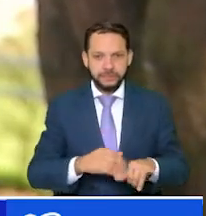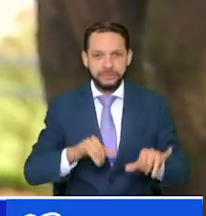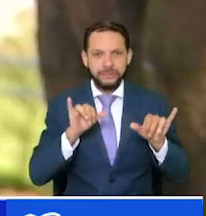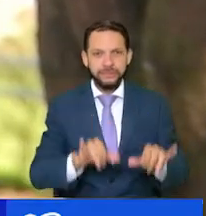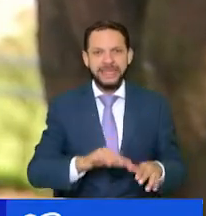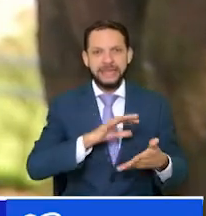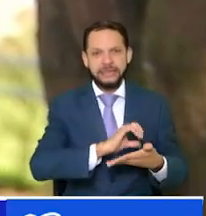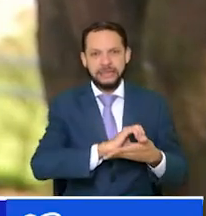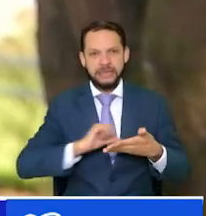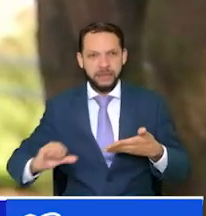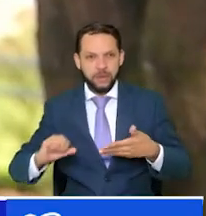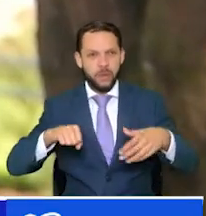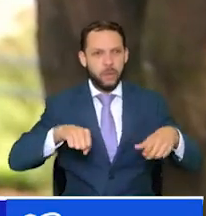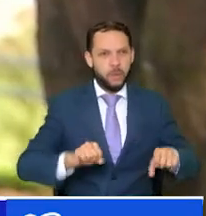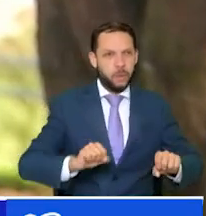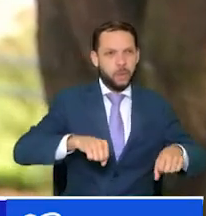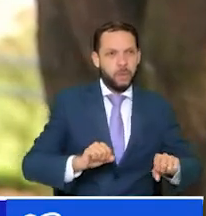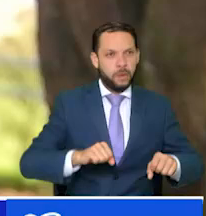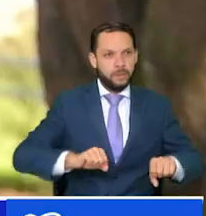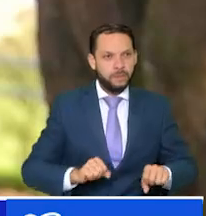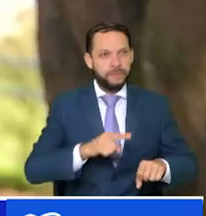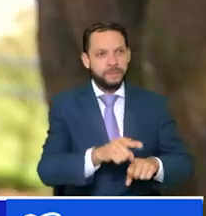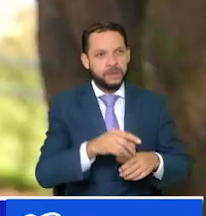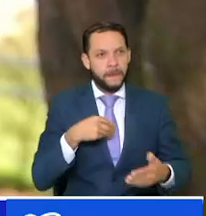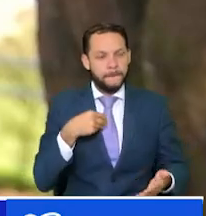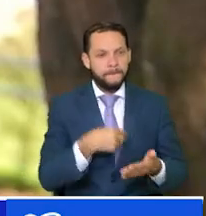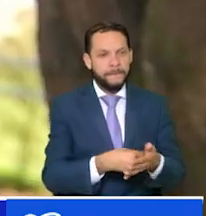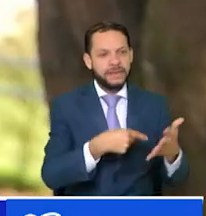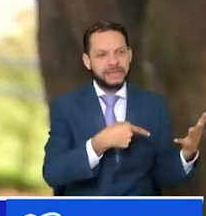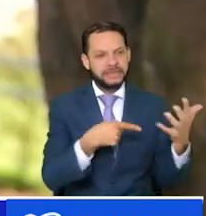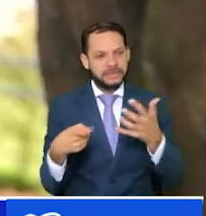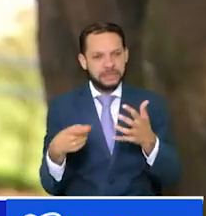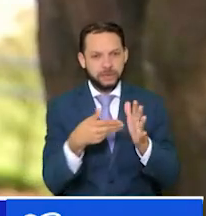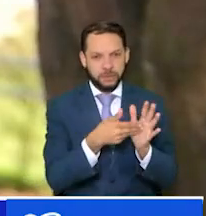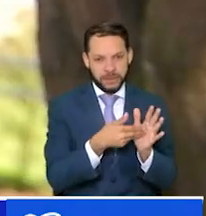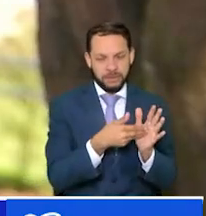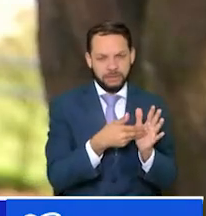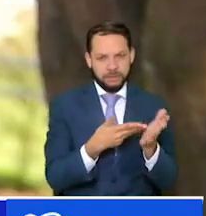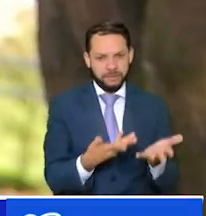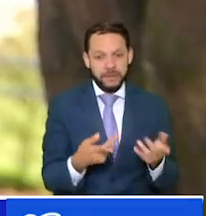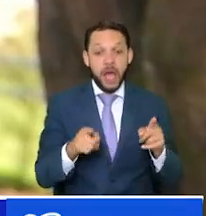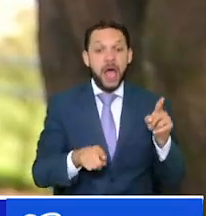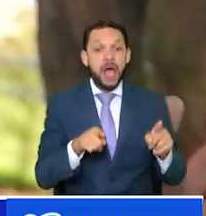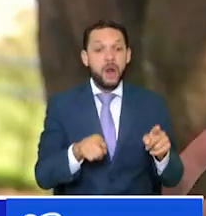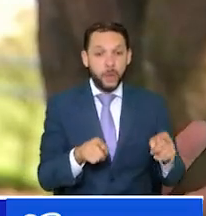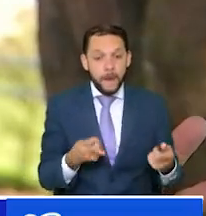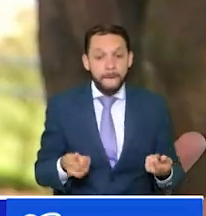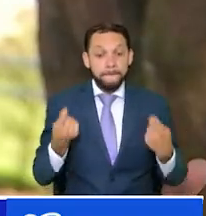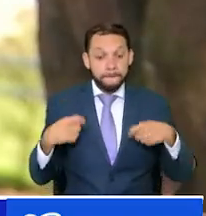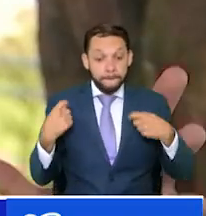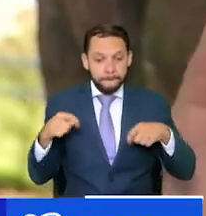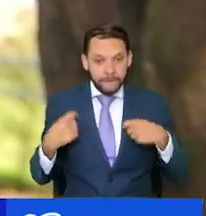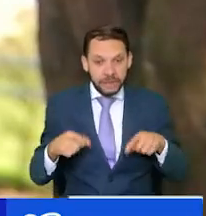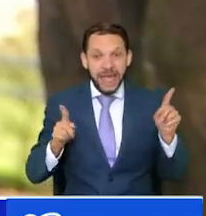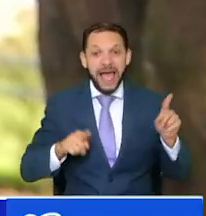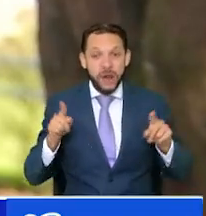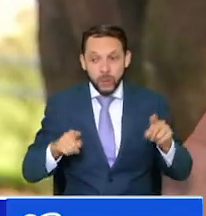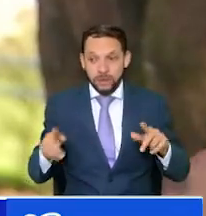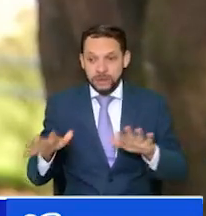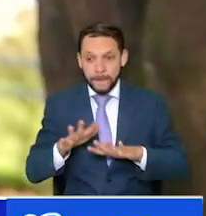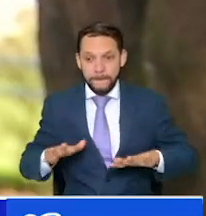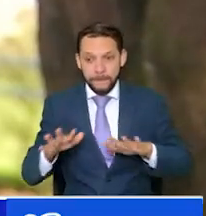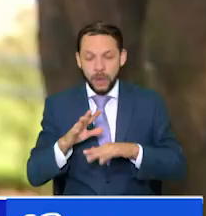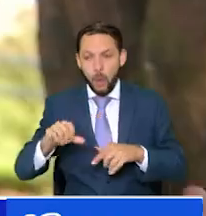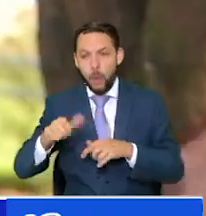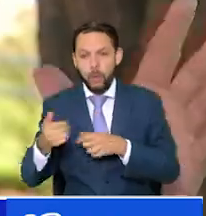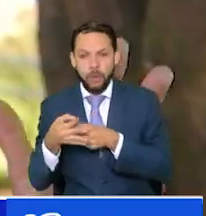molivento que la habían comprado en 600,000 pesos allí Entonces tenemos gente que está viniendo como yo le digo de varias partes de varios municipios de